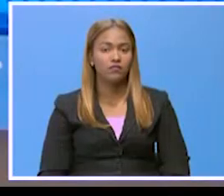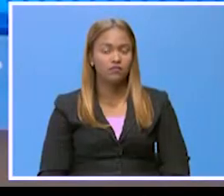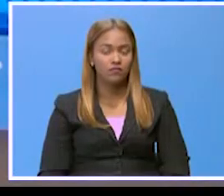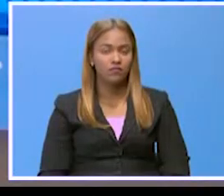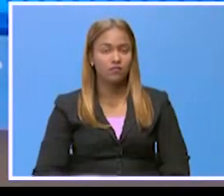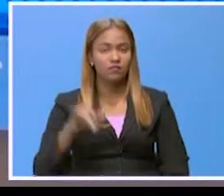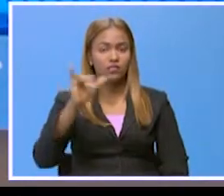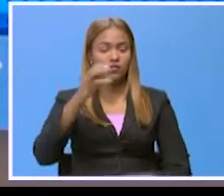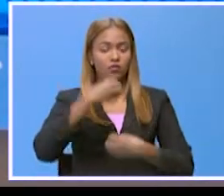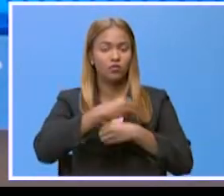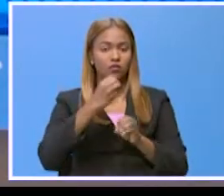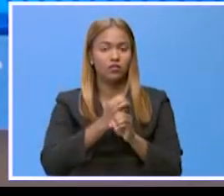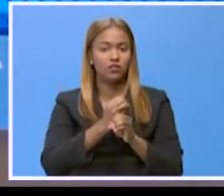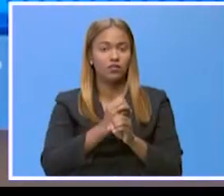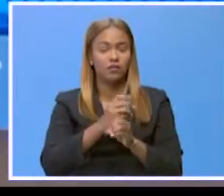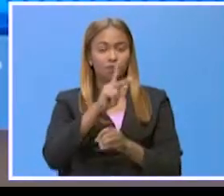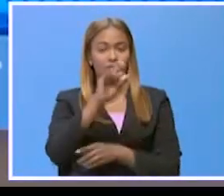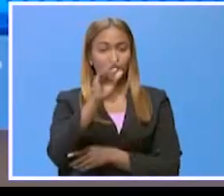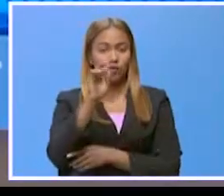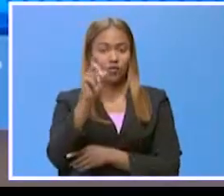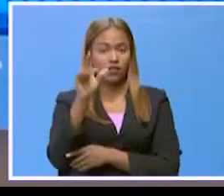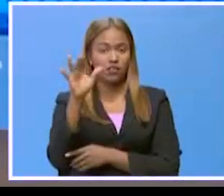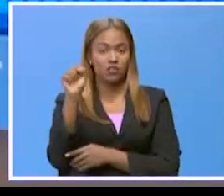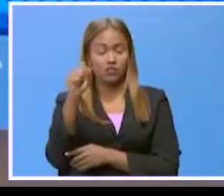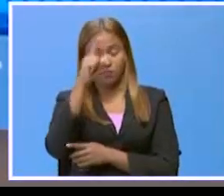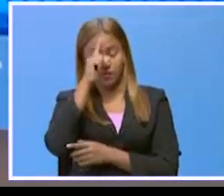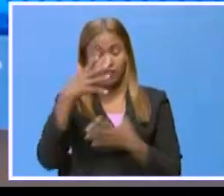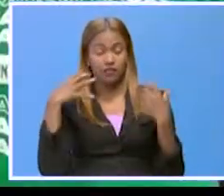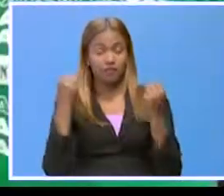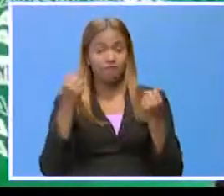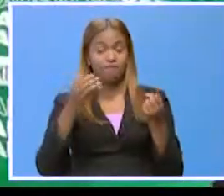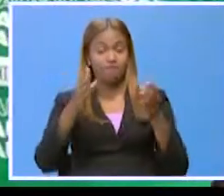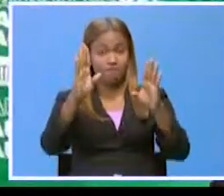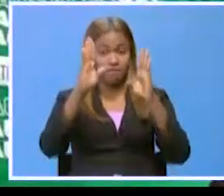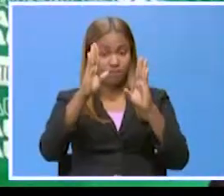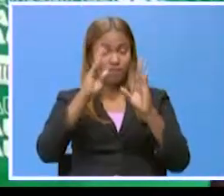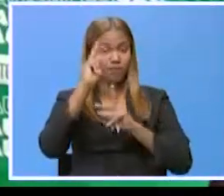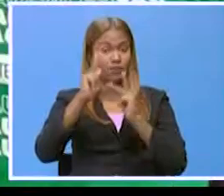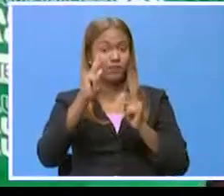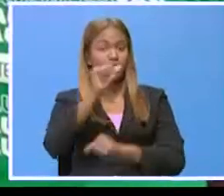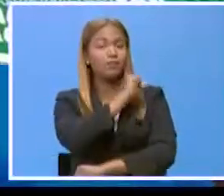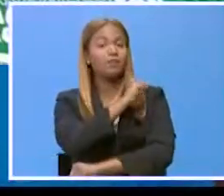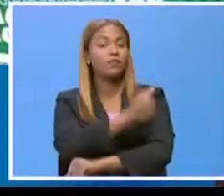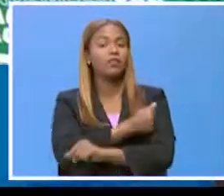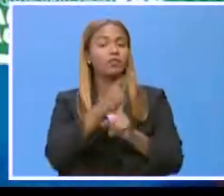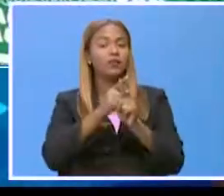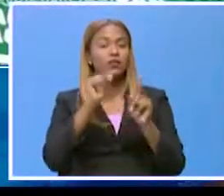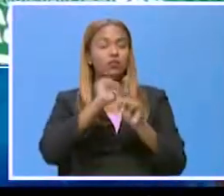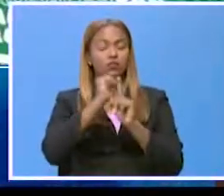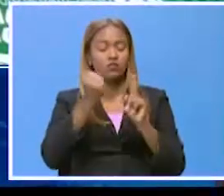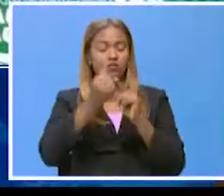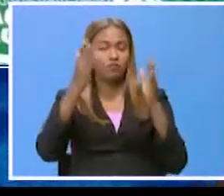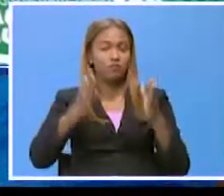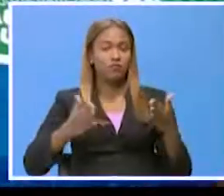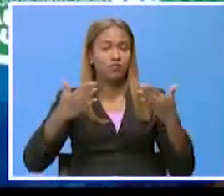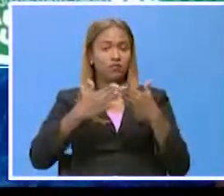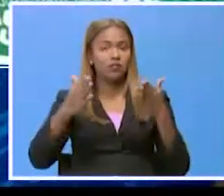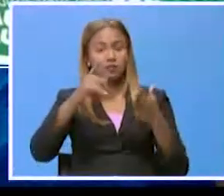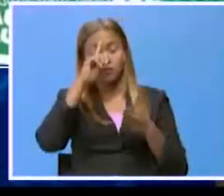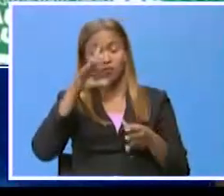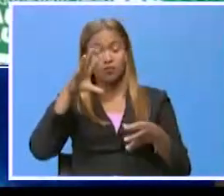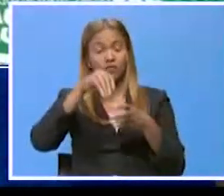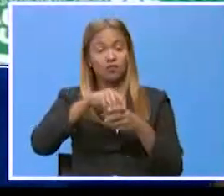mientras organizaciones proderechos por la salud llamaron la atención de las autoridades y de la sociedad en general por la